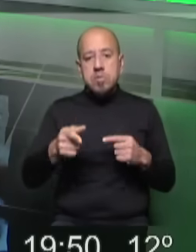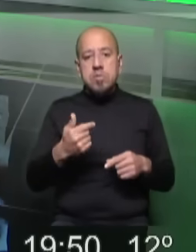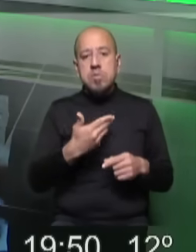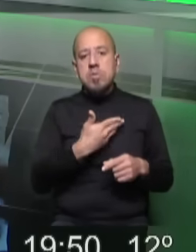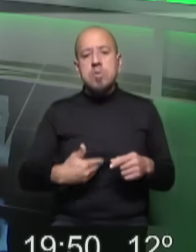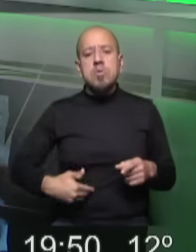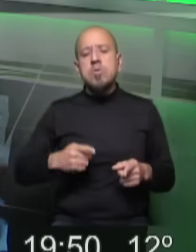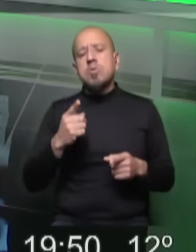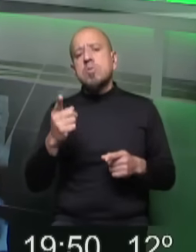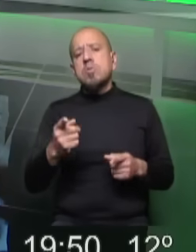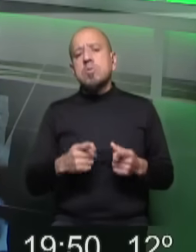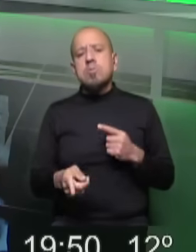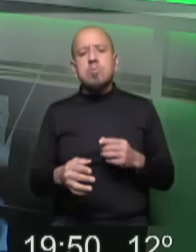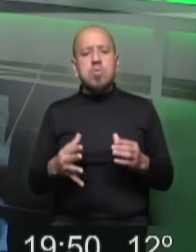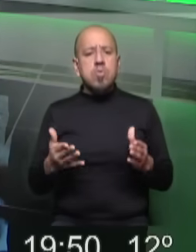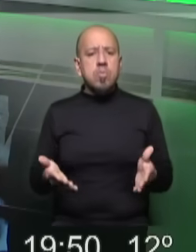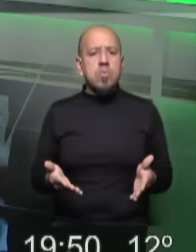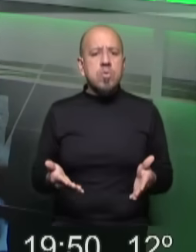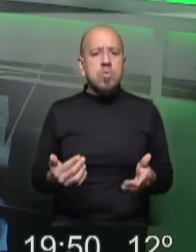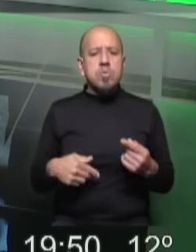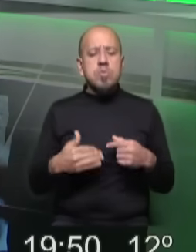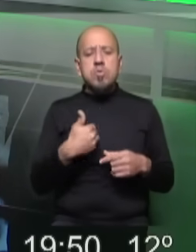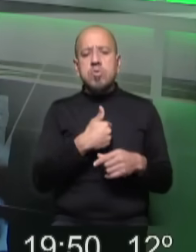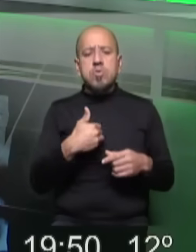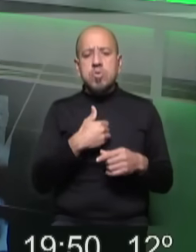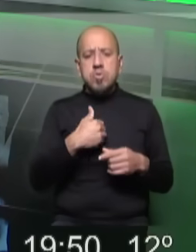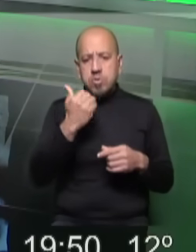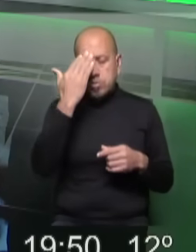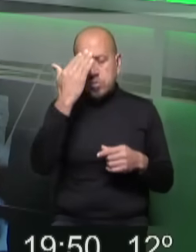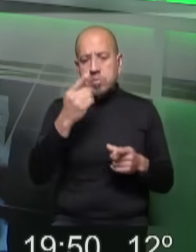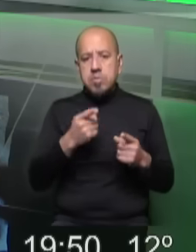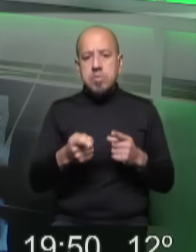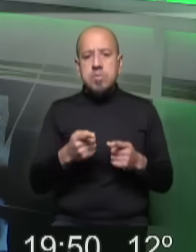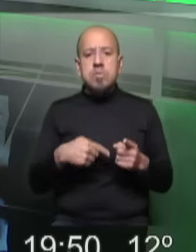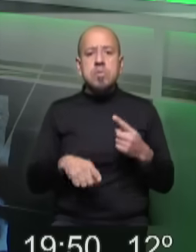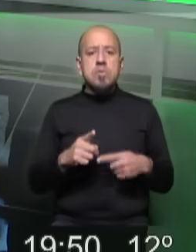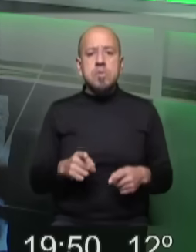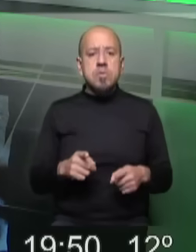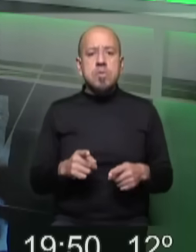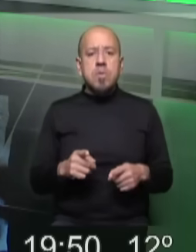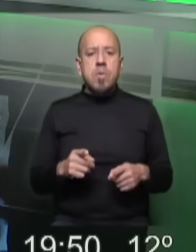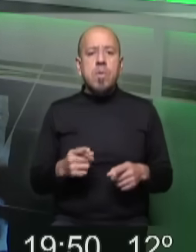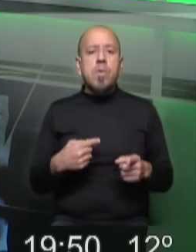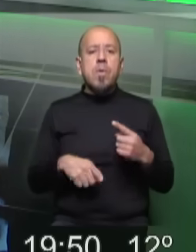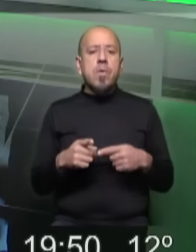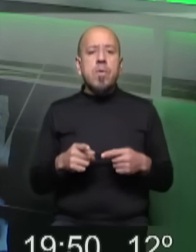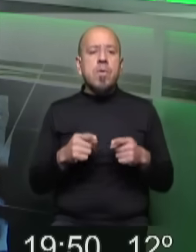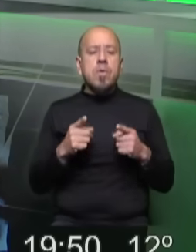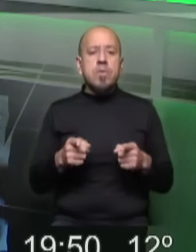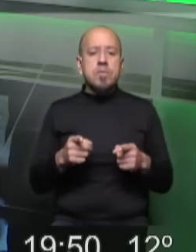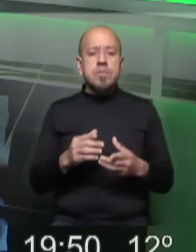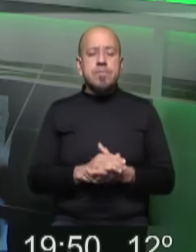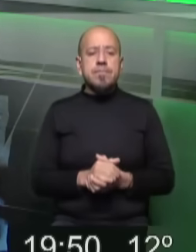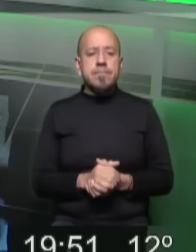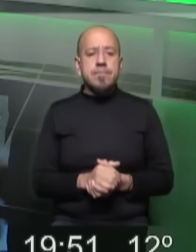ocurrió eh Cómo observas el rol del frente amplio estas primerísimas palabras todavía no de toda la fuerza política y ese señalamiento de